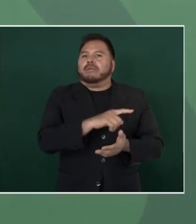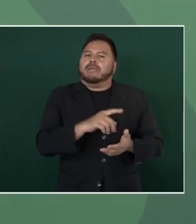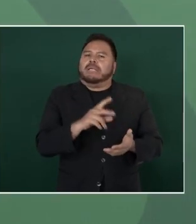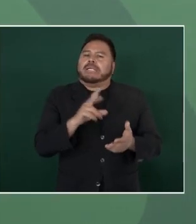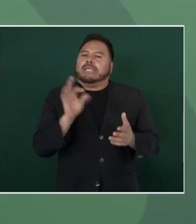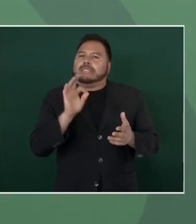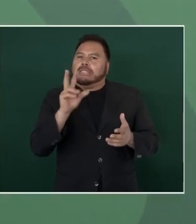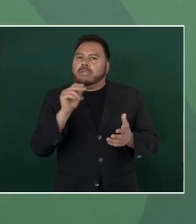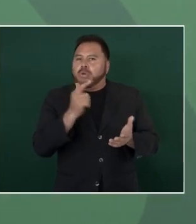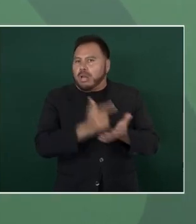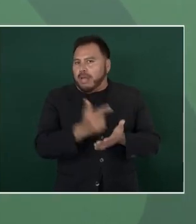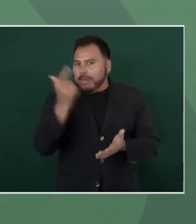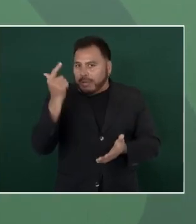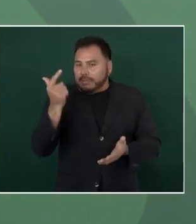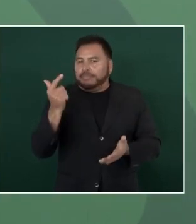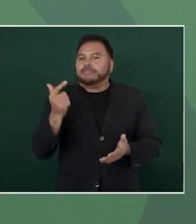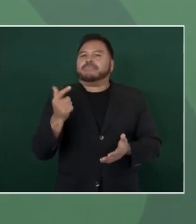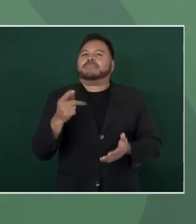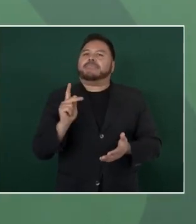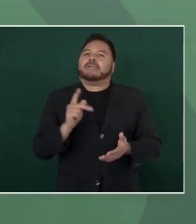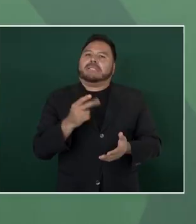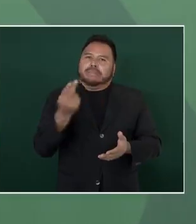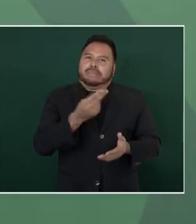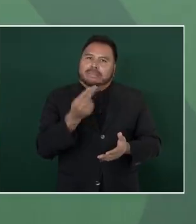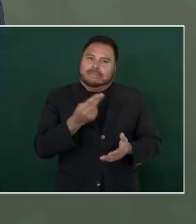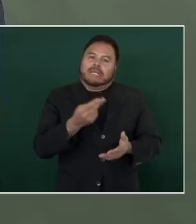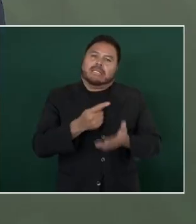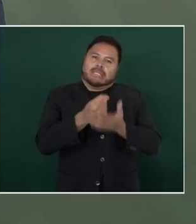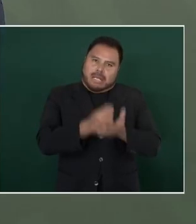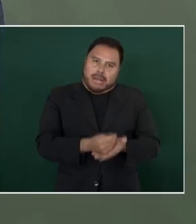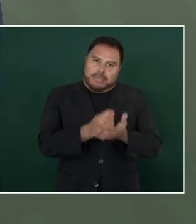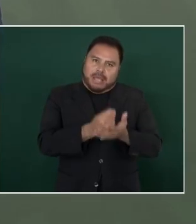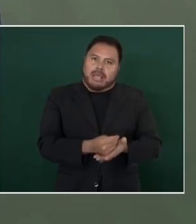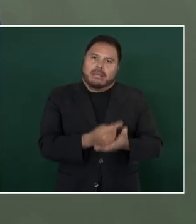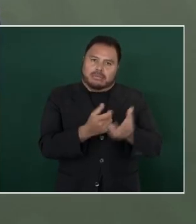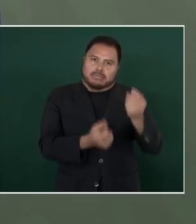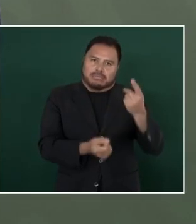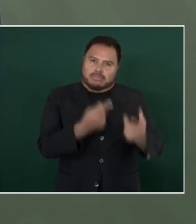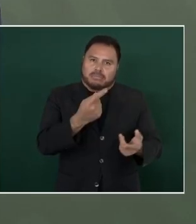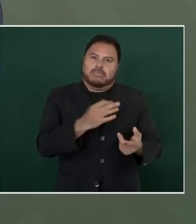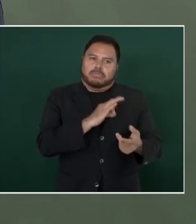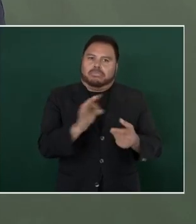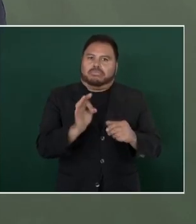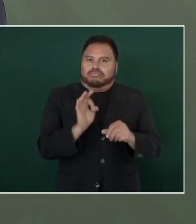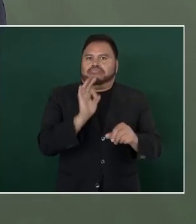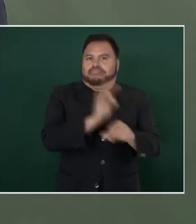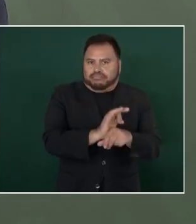graves que con tratamiento, con terapia, se pueden